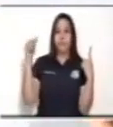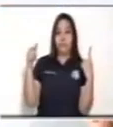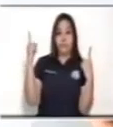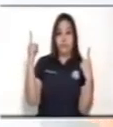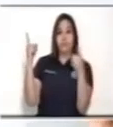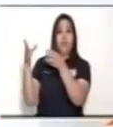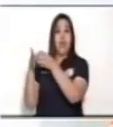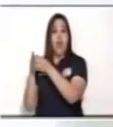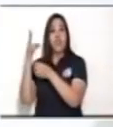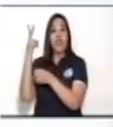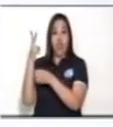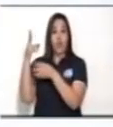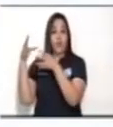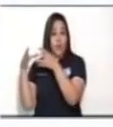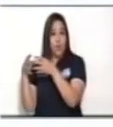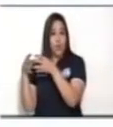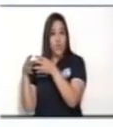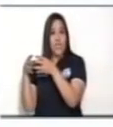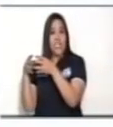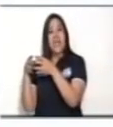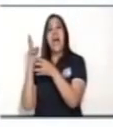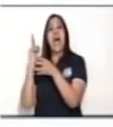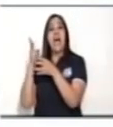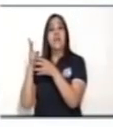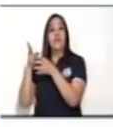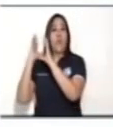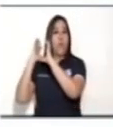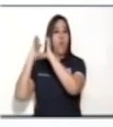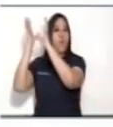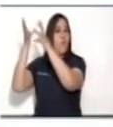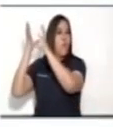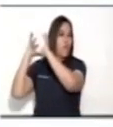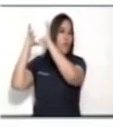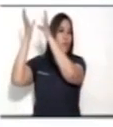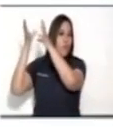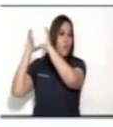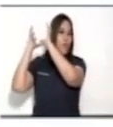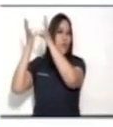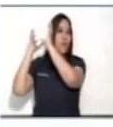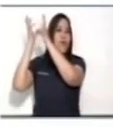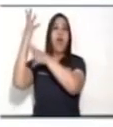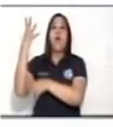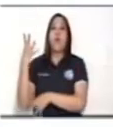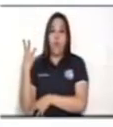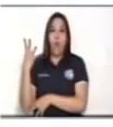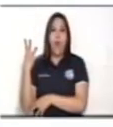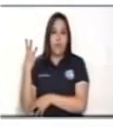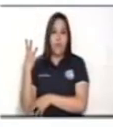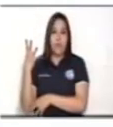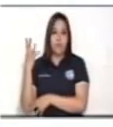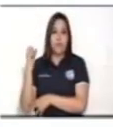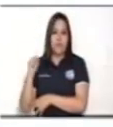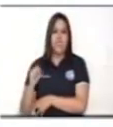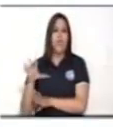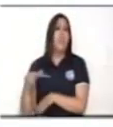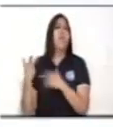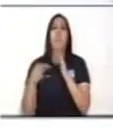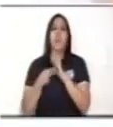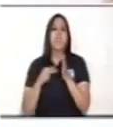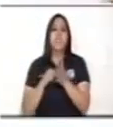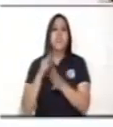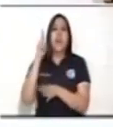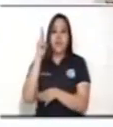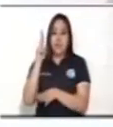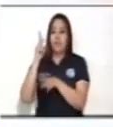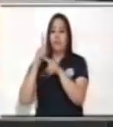2 pelotas. Cada uno lanza 4 veces cada pelota. Quiere decir que son